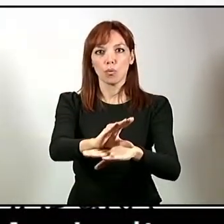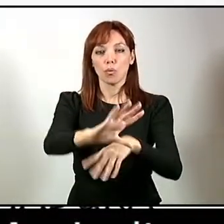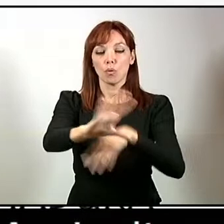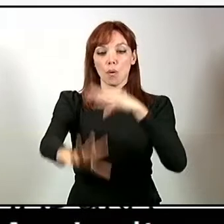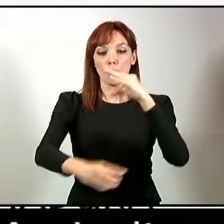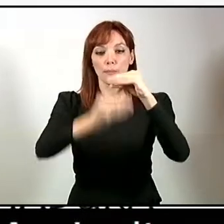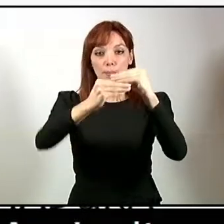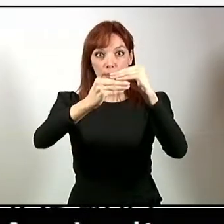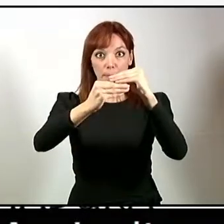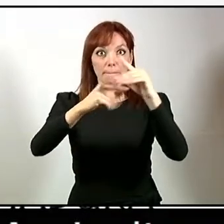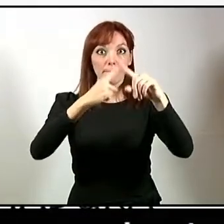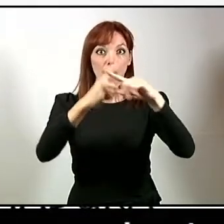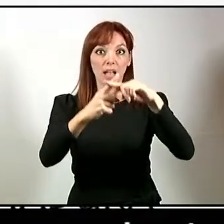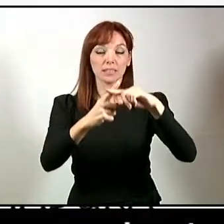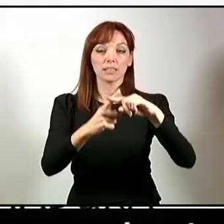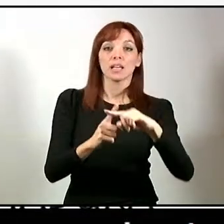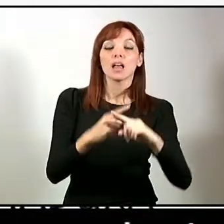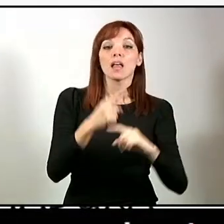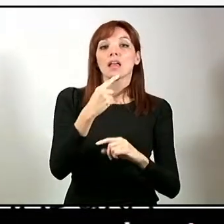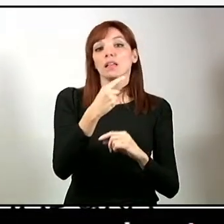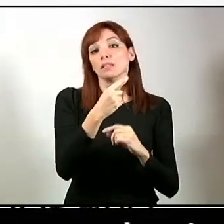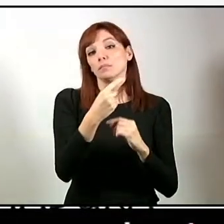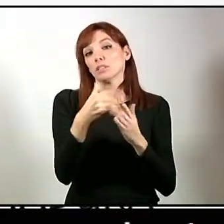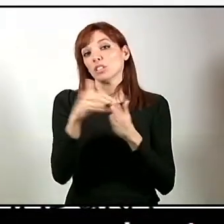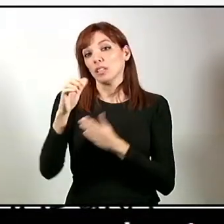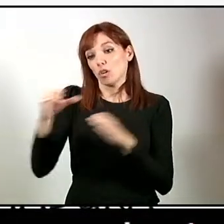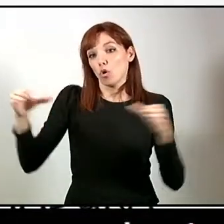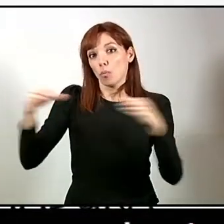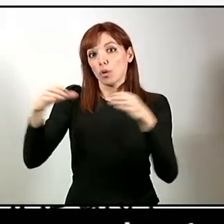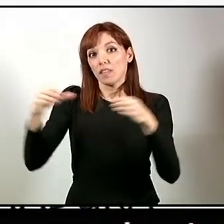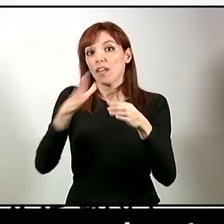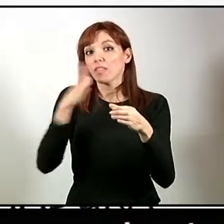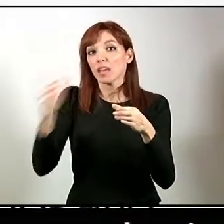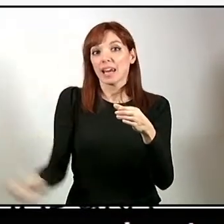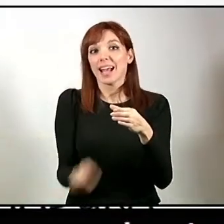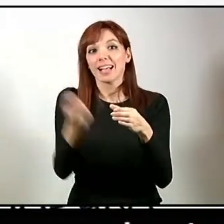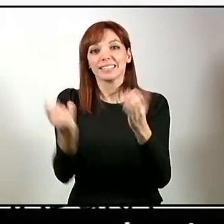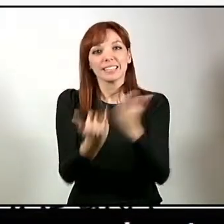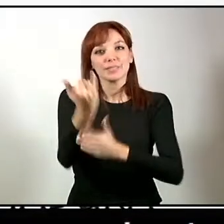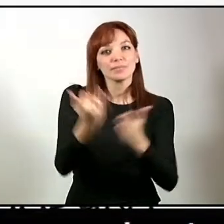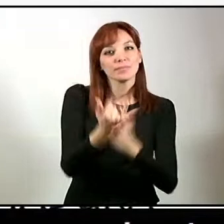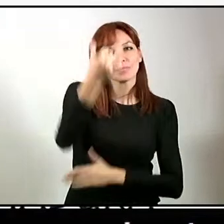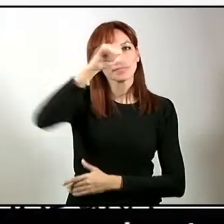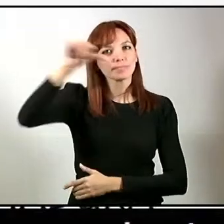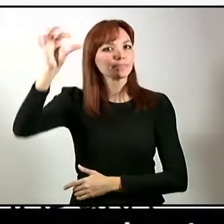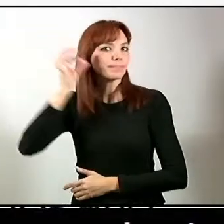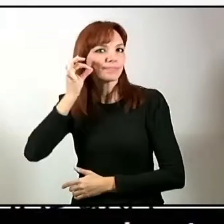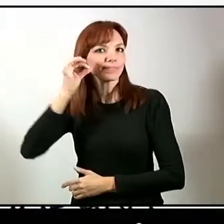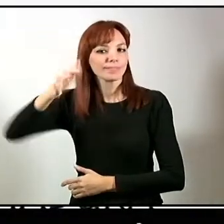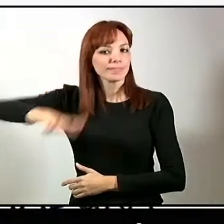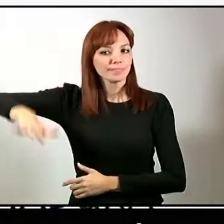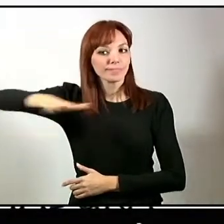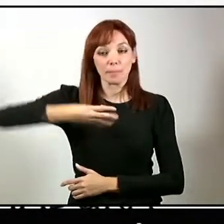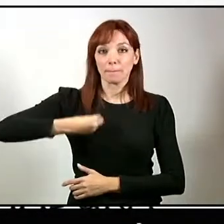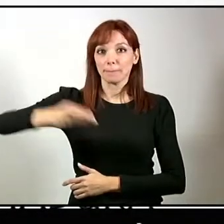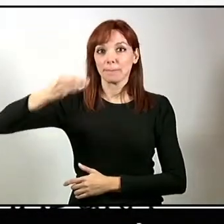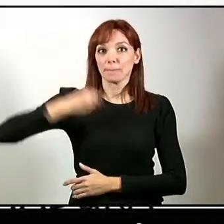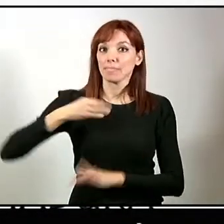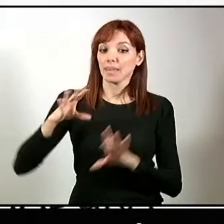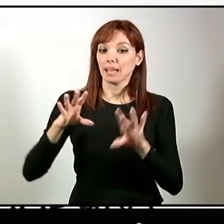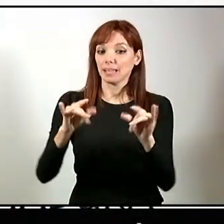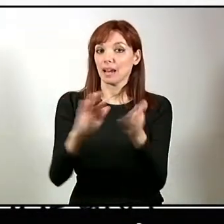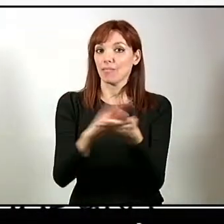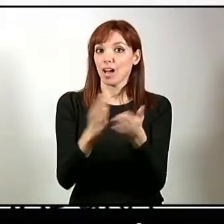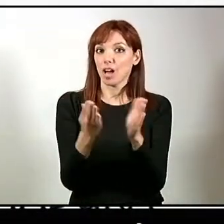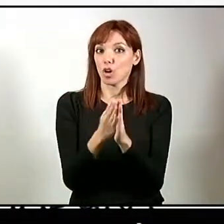los 65 millones de euros de la Comunidad de Regantes, de los agricultores y agricultoras de esa comarca de Tierra de